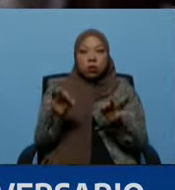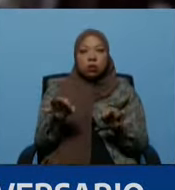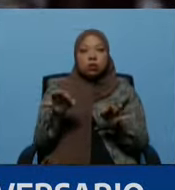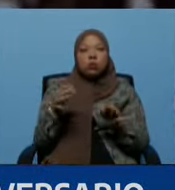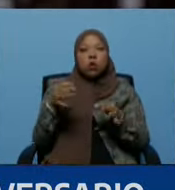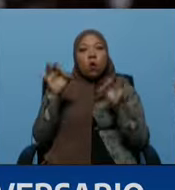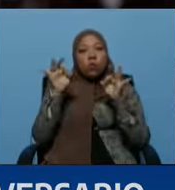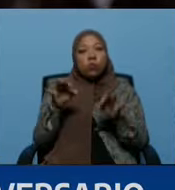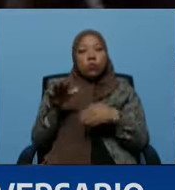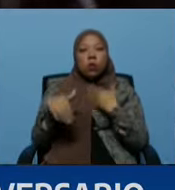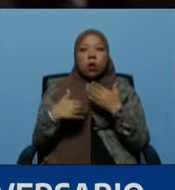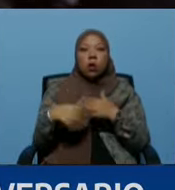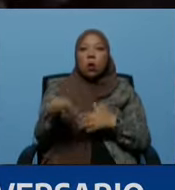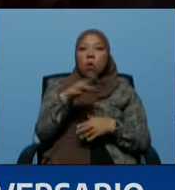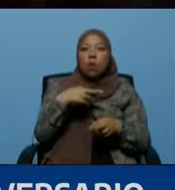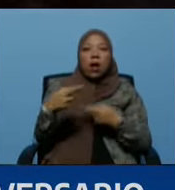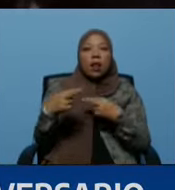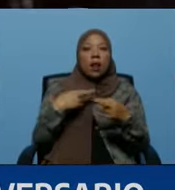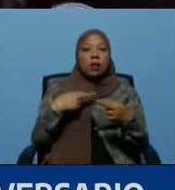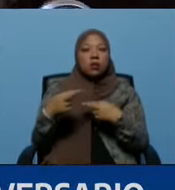debe fortalecer más el vínculo